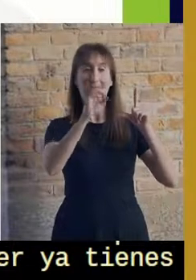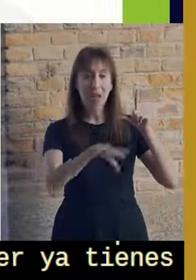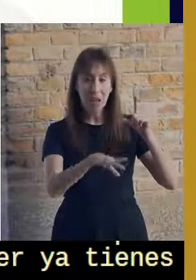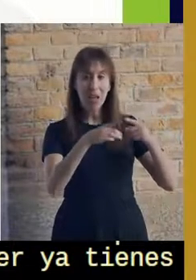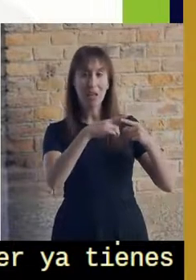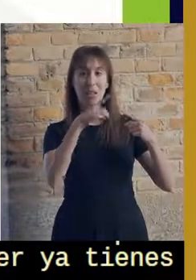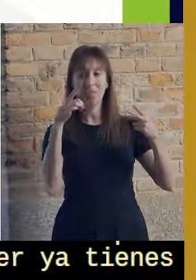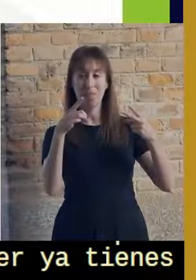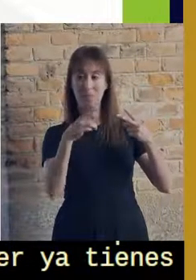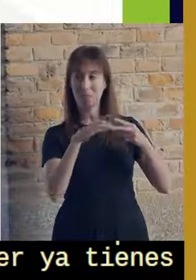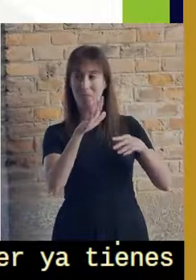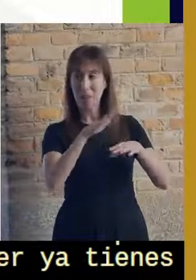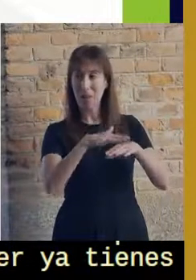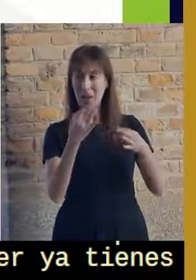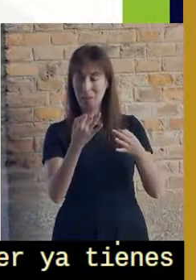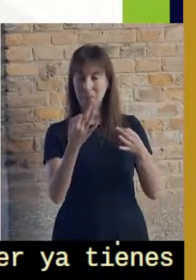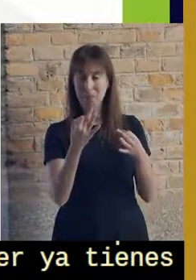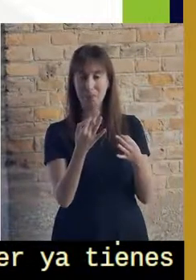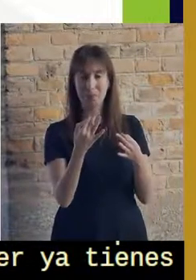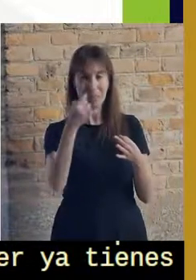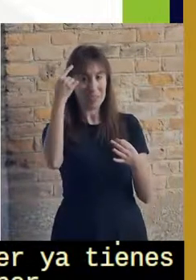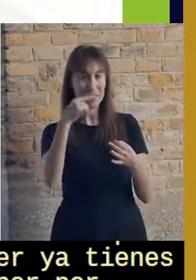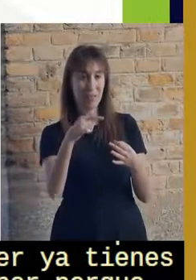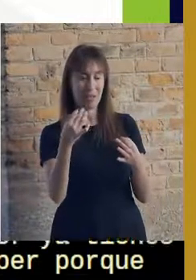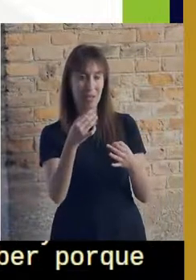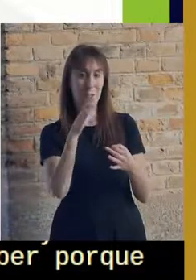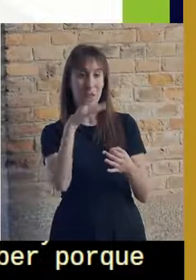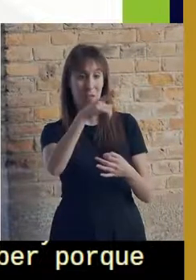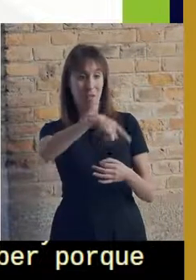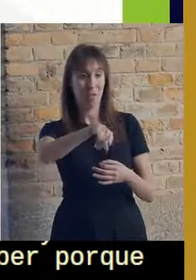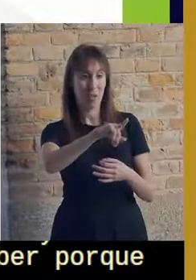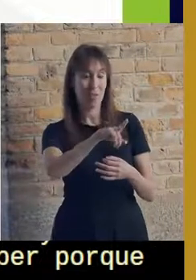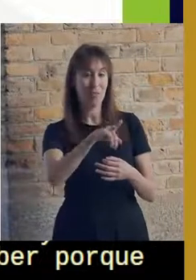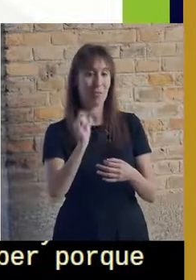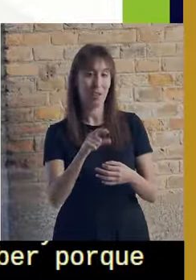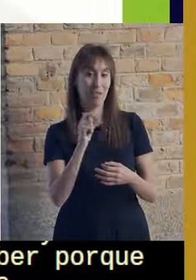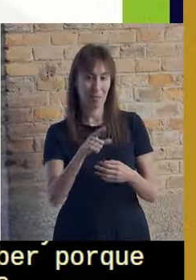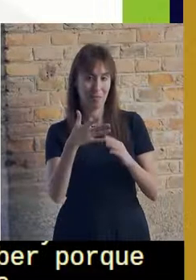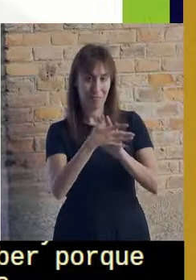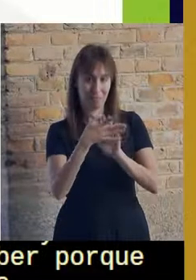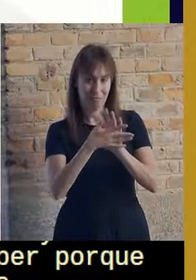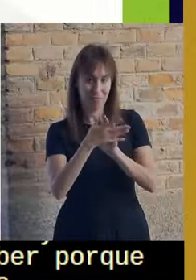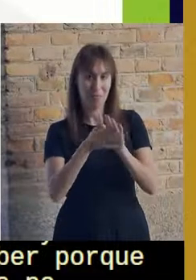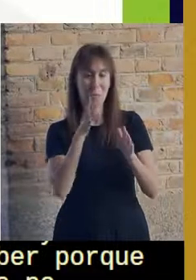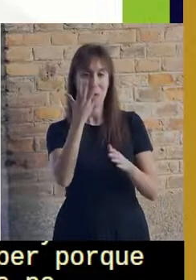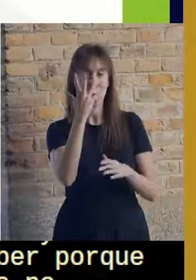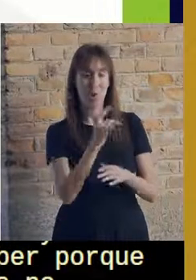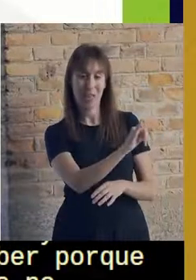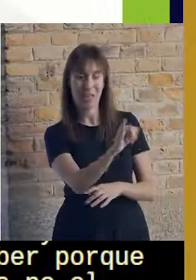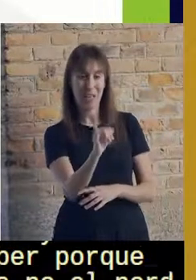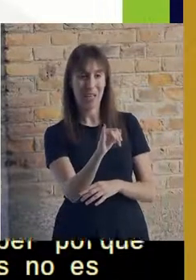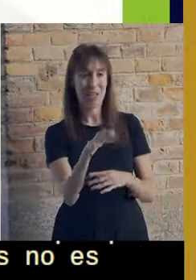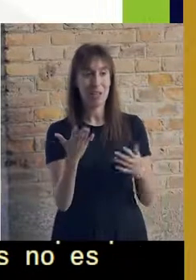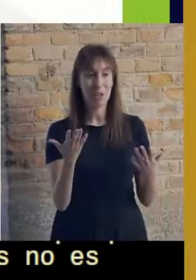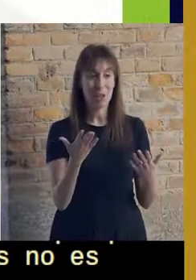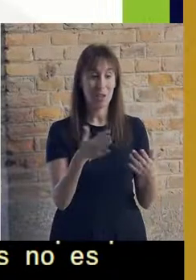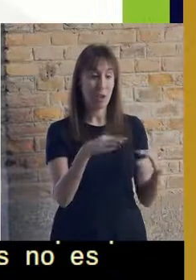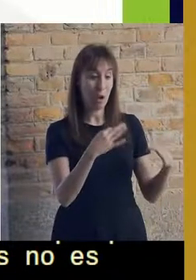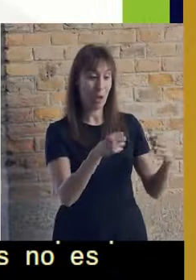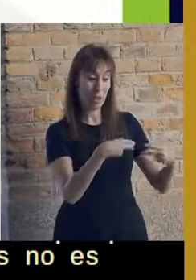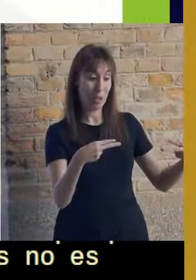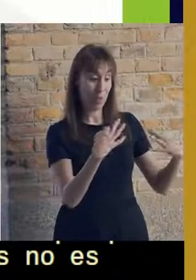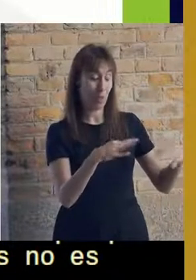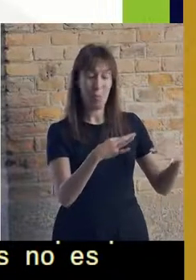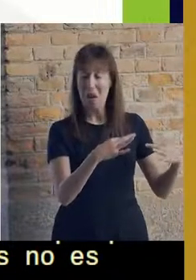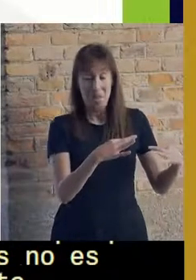protagonista para saber porque Esos son los que más hablan por eso tien sus colores no el normal no identifica